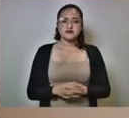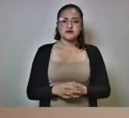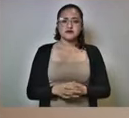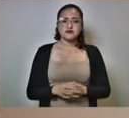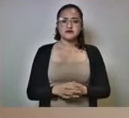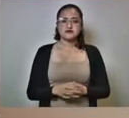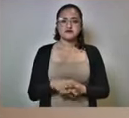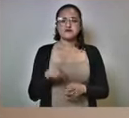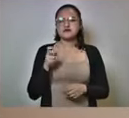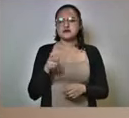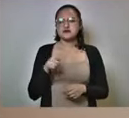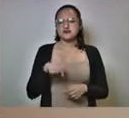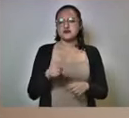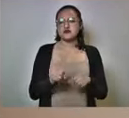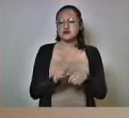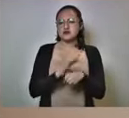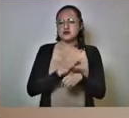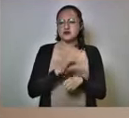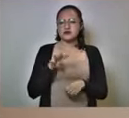del COVID-19.